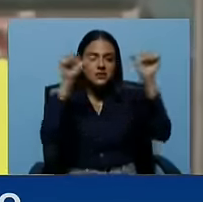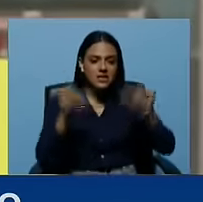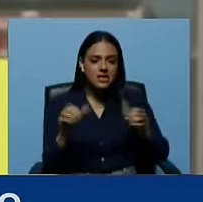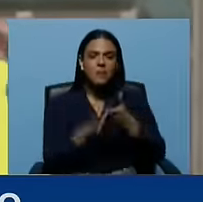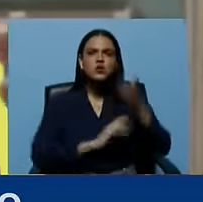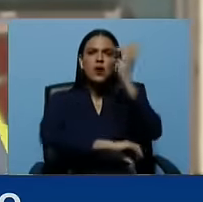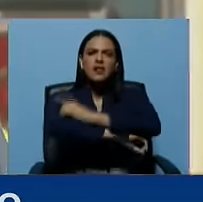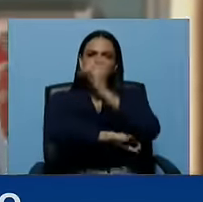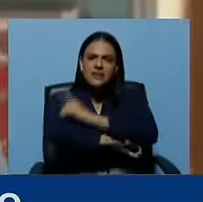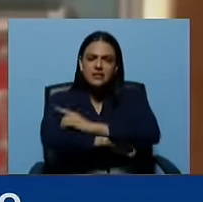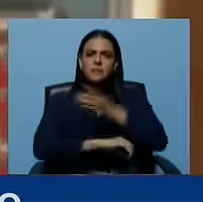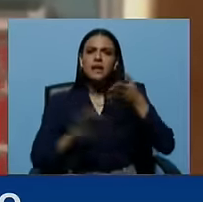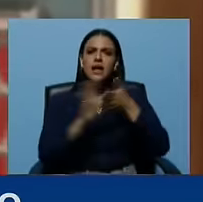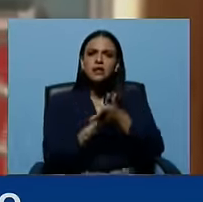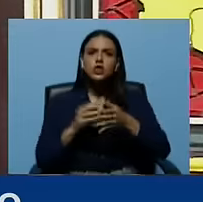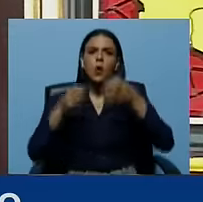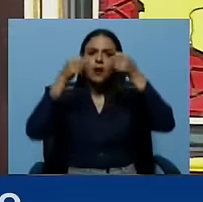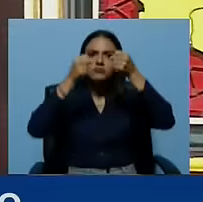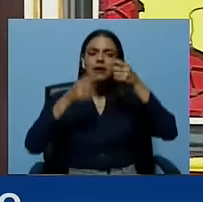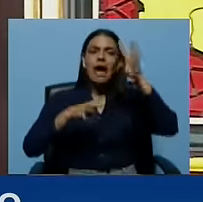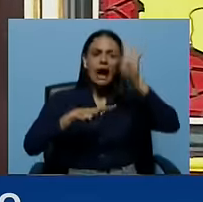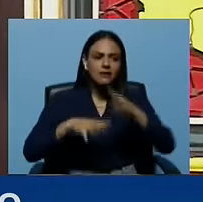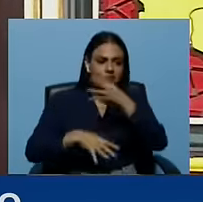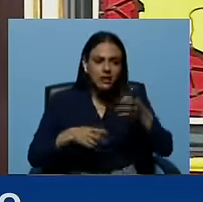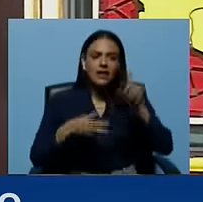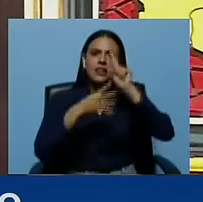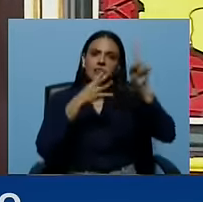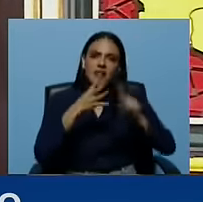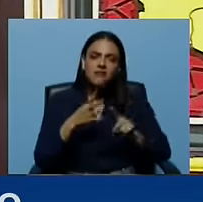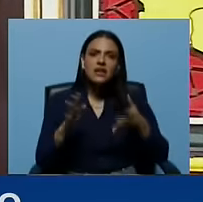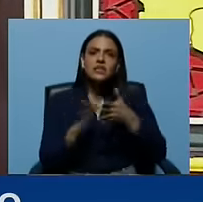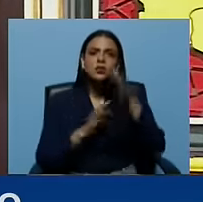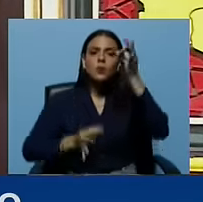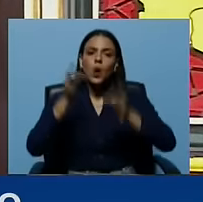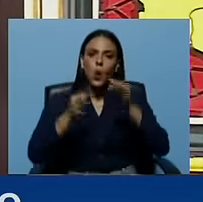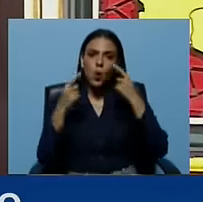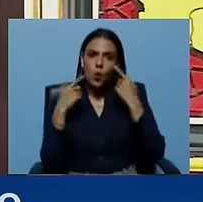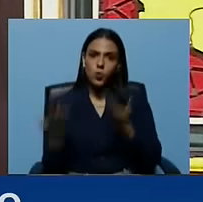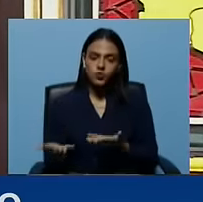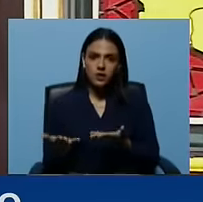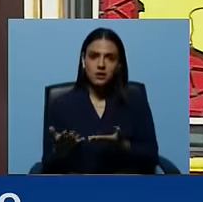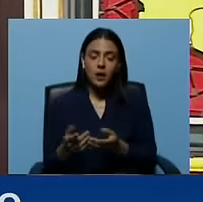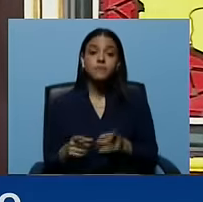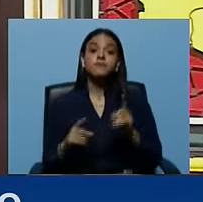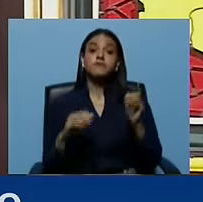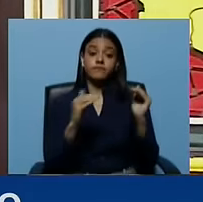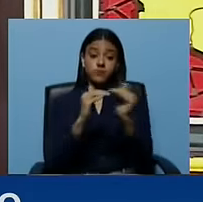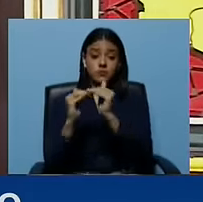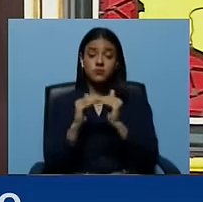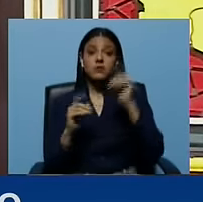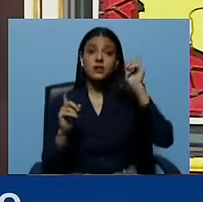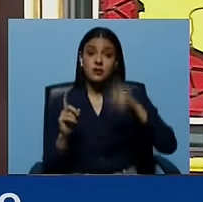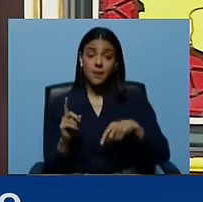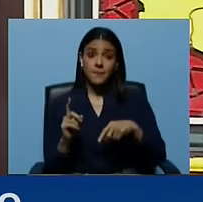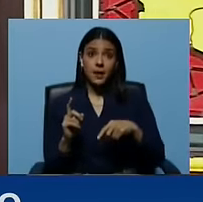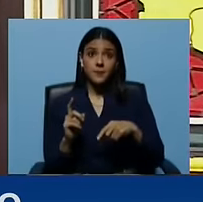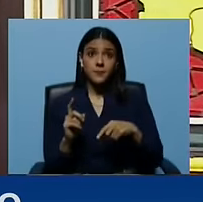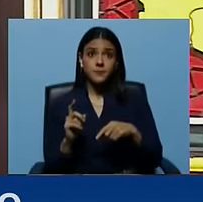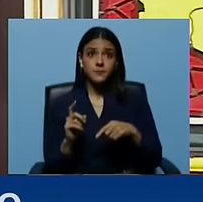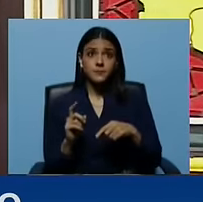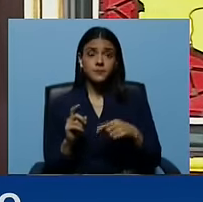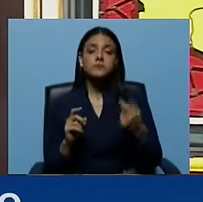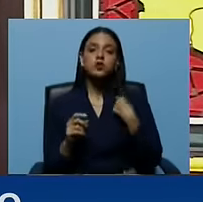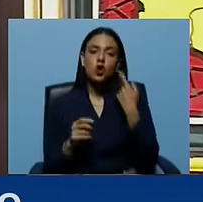y reeducación penitenciaria en base a la justicia. Igualmente, bueno, estoy